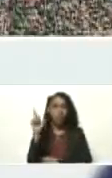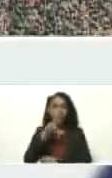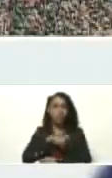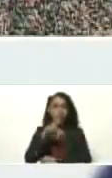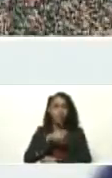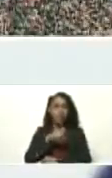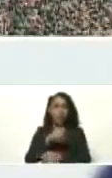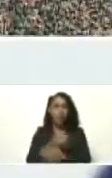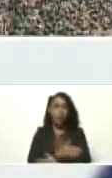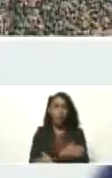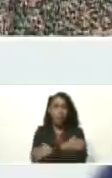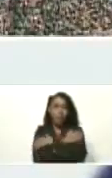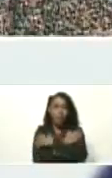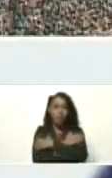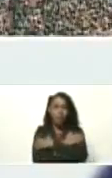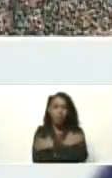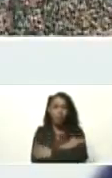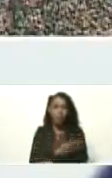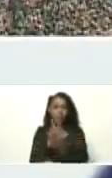que abracemos las